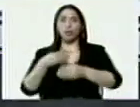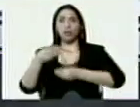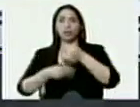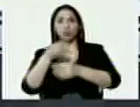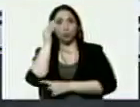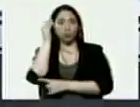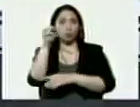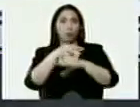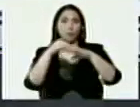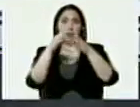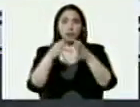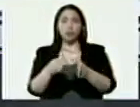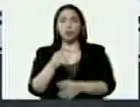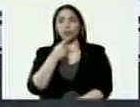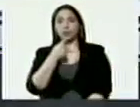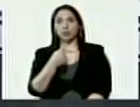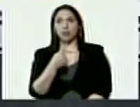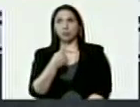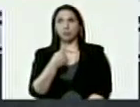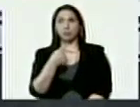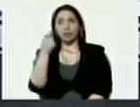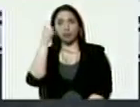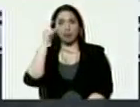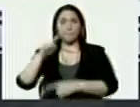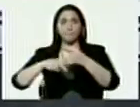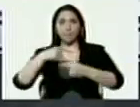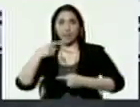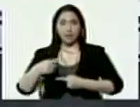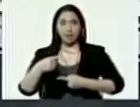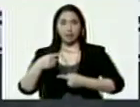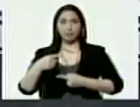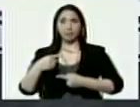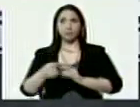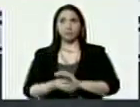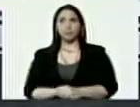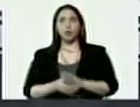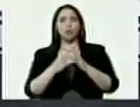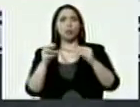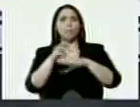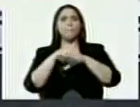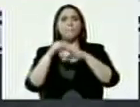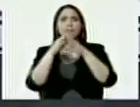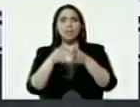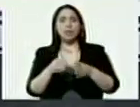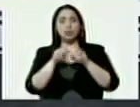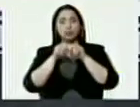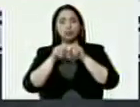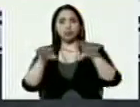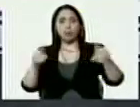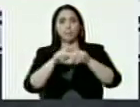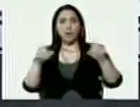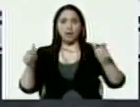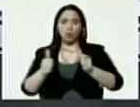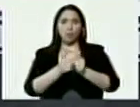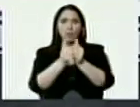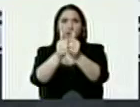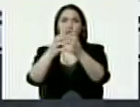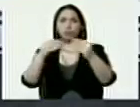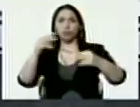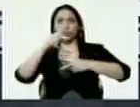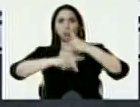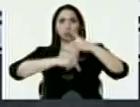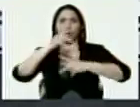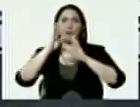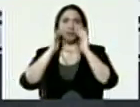Consejo de Ministros, anunciando que el día de mañana, es decir, este fin de semana, todos los ministros se van a desplegar para acompañar todos esos programas